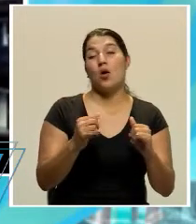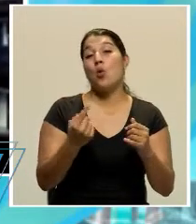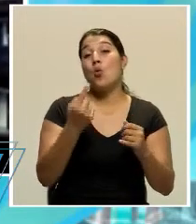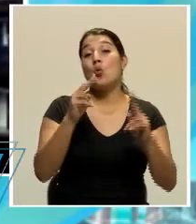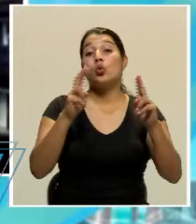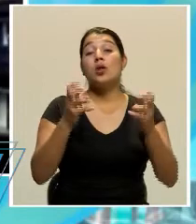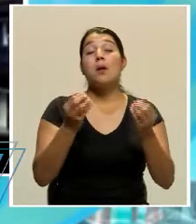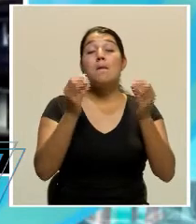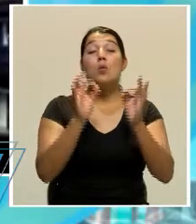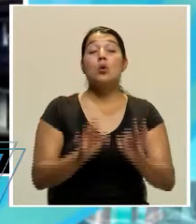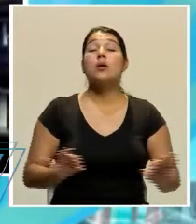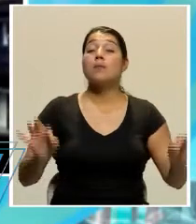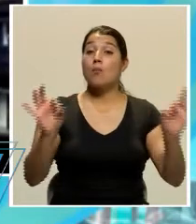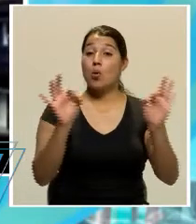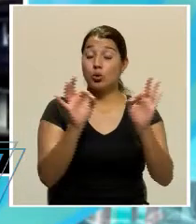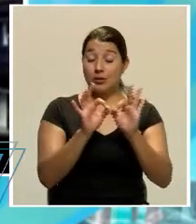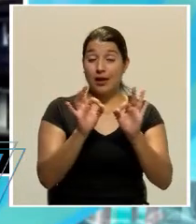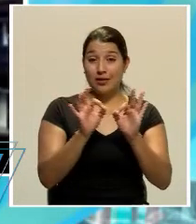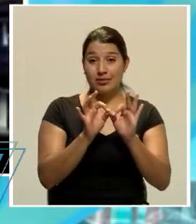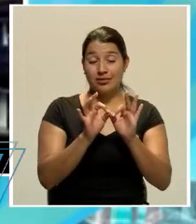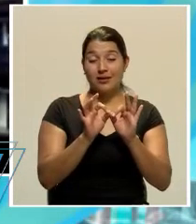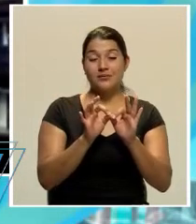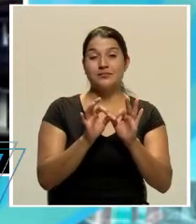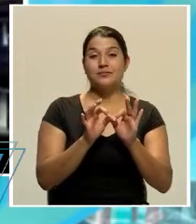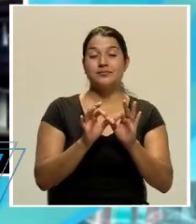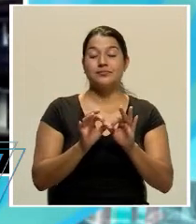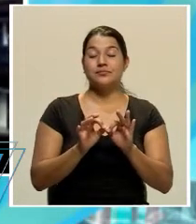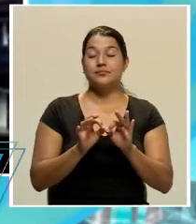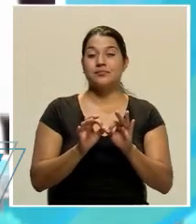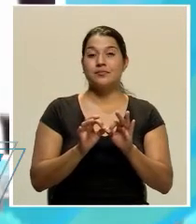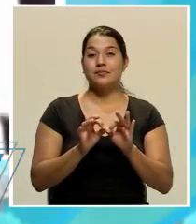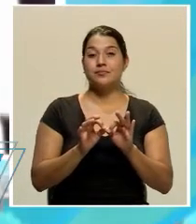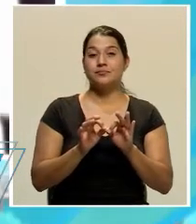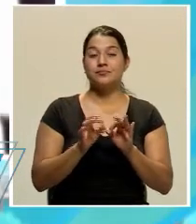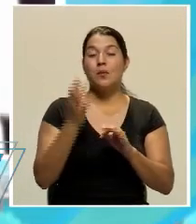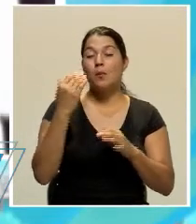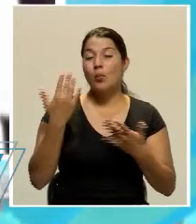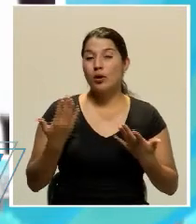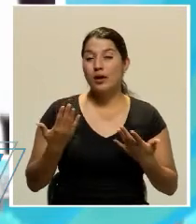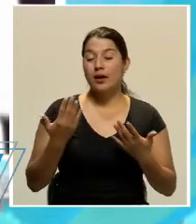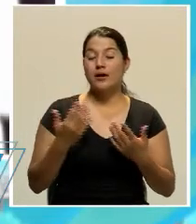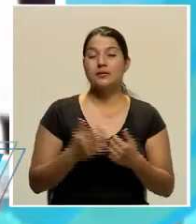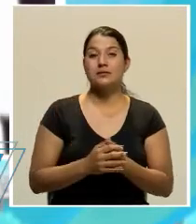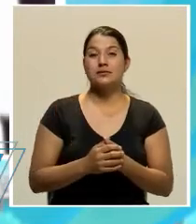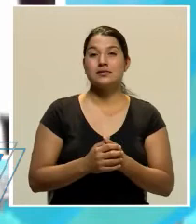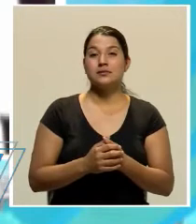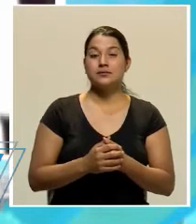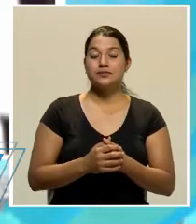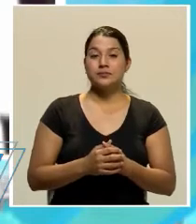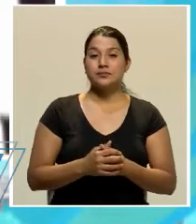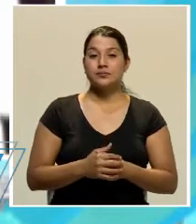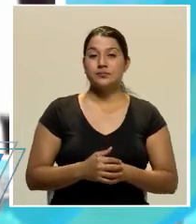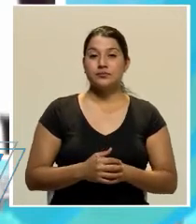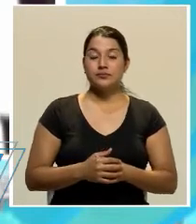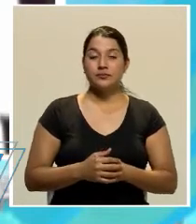desde otro punto de vista ya del planeta en lo contemporáneo. ¿Por qué, digamos, va a ser el